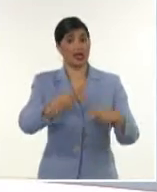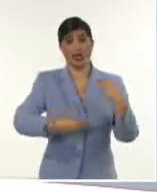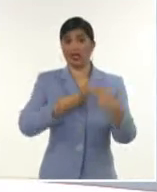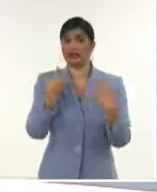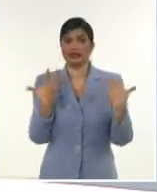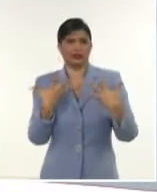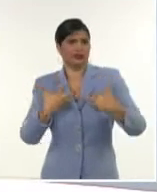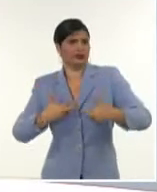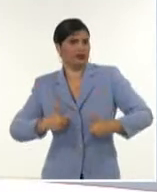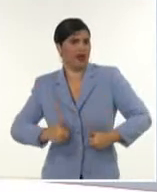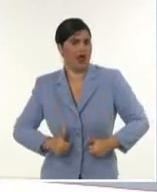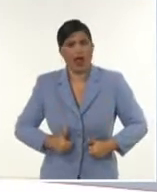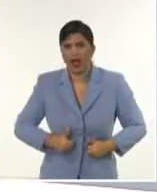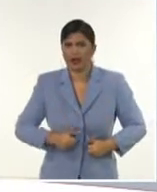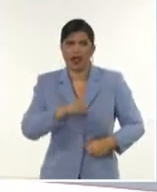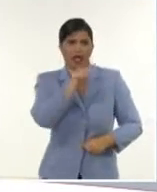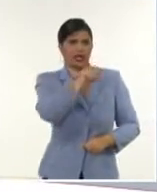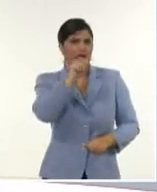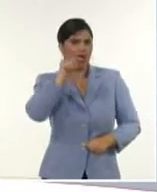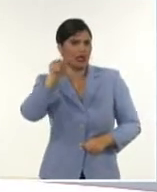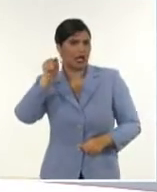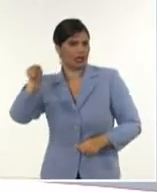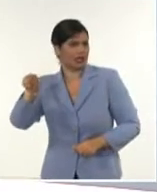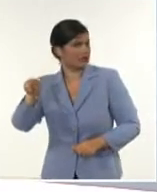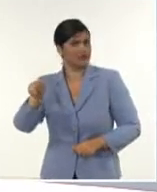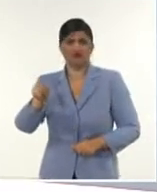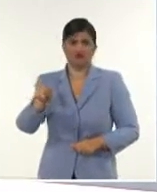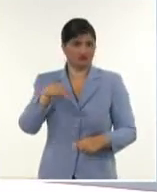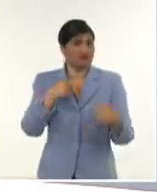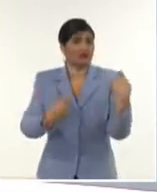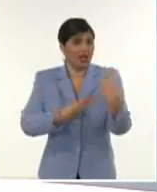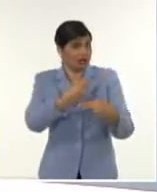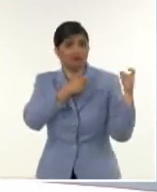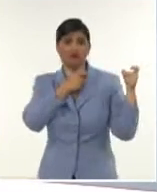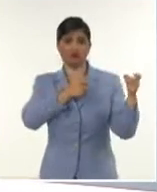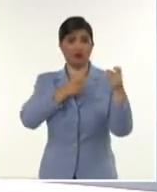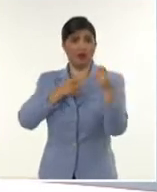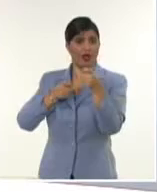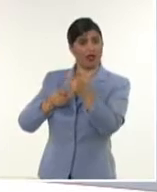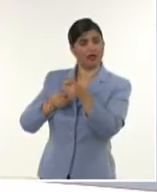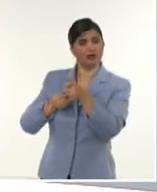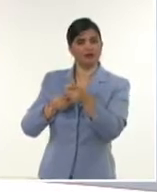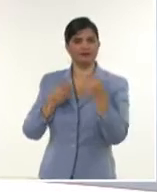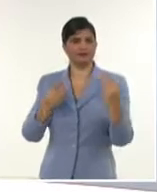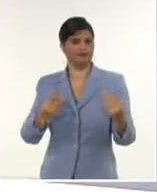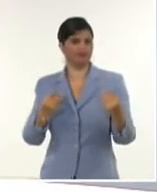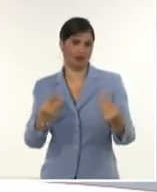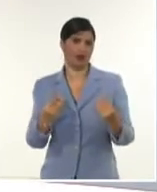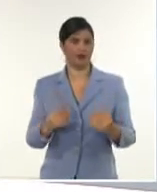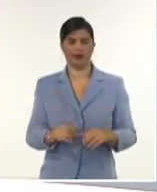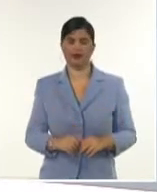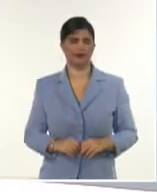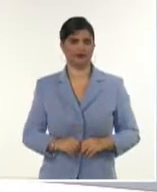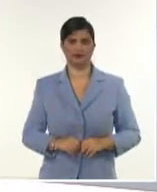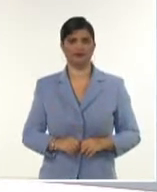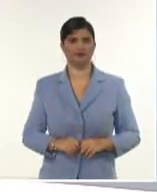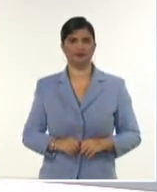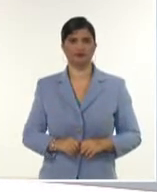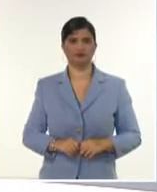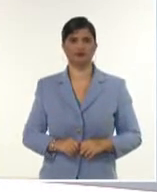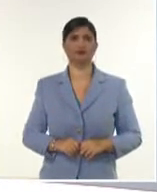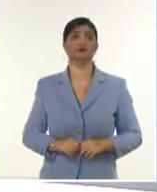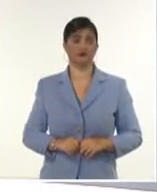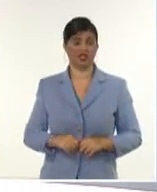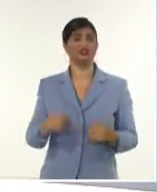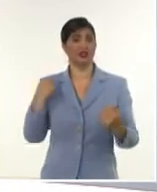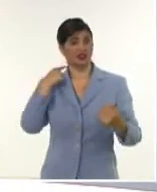pase absolutamente nada. Y es que no es lo mismo decir, condenamos enérgicamente el genocidio y limpieza étnica que lleva a cabo Israel